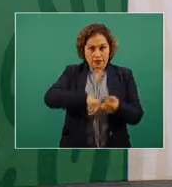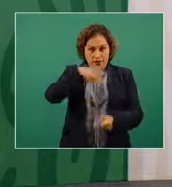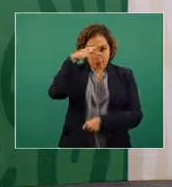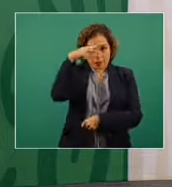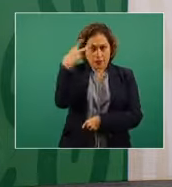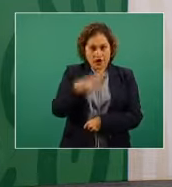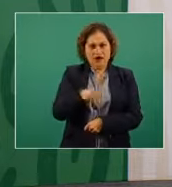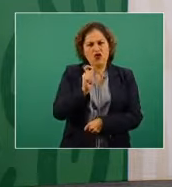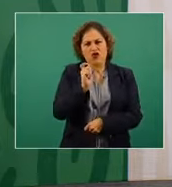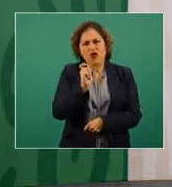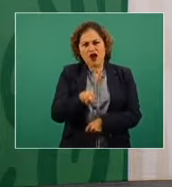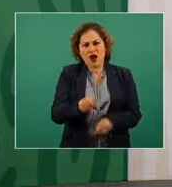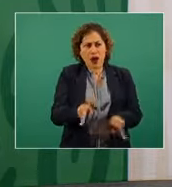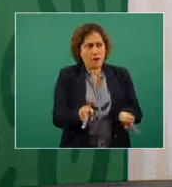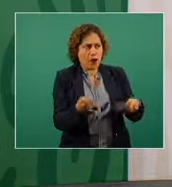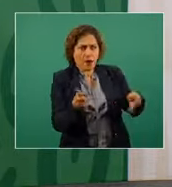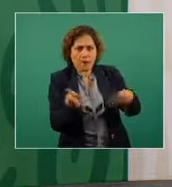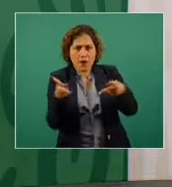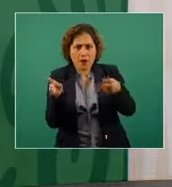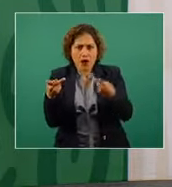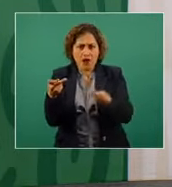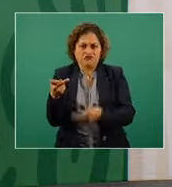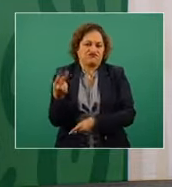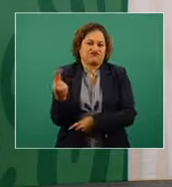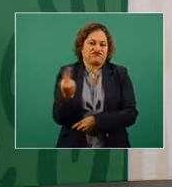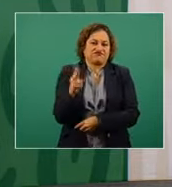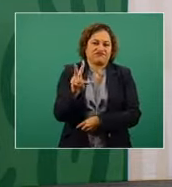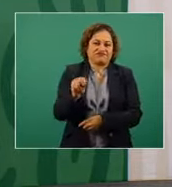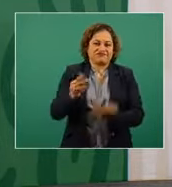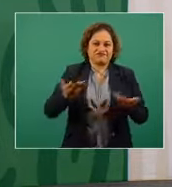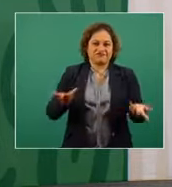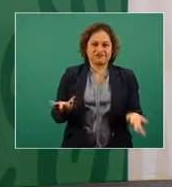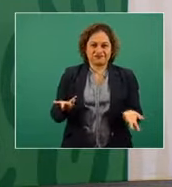de nuestros recursos naturales ni la entrega